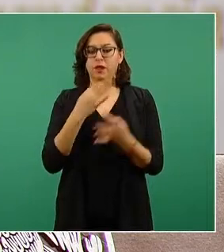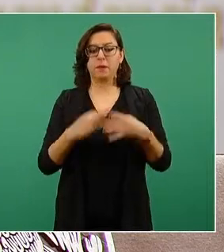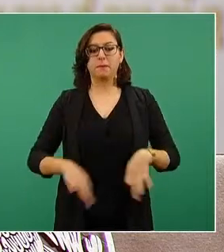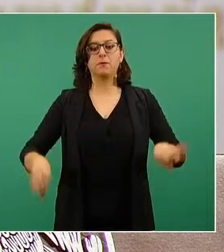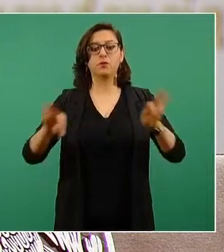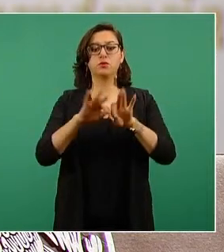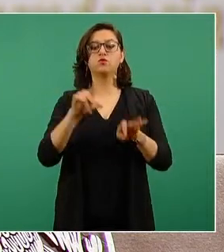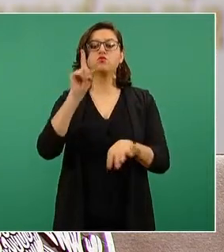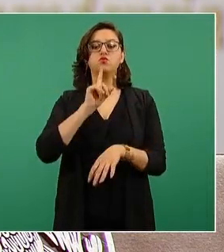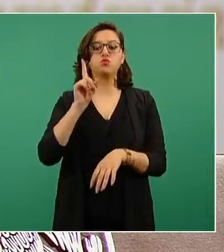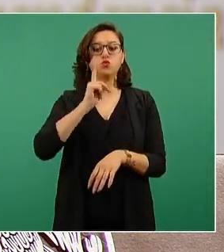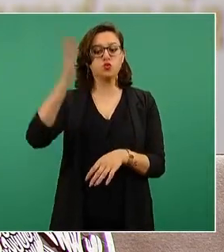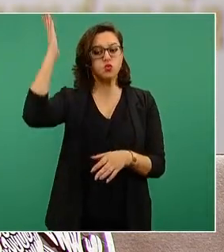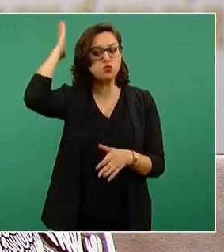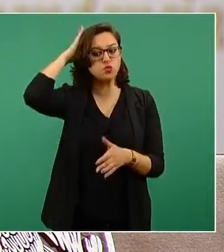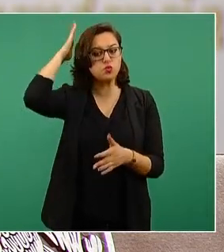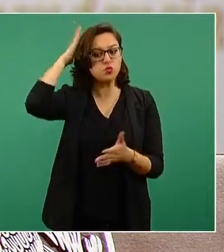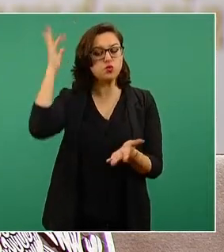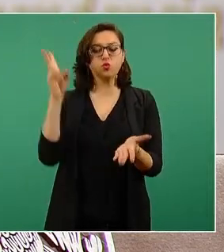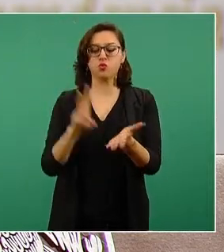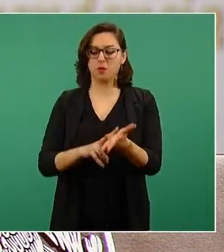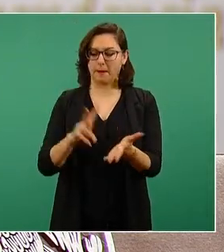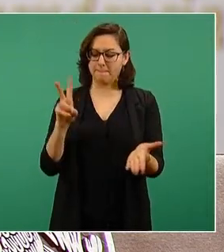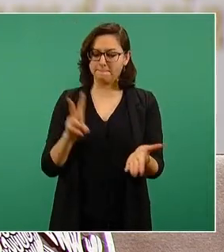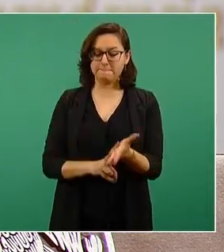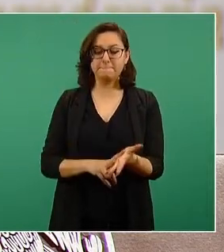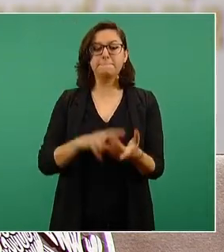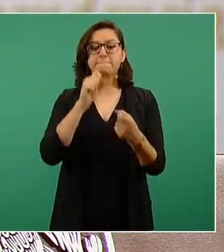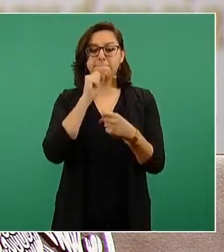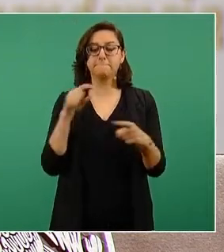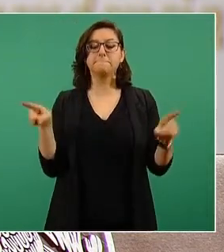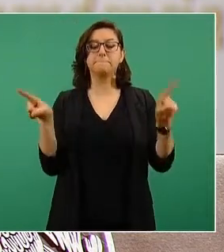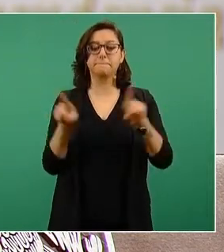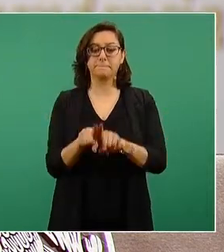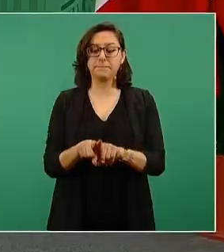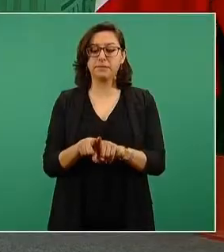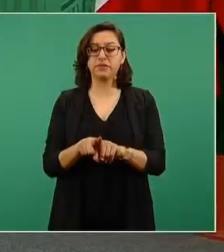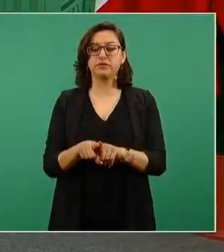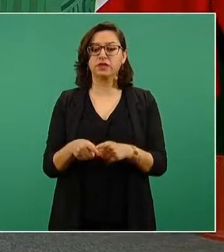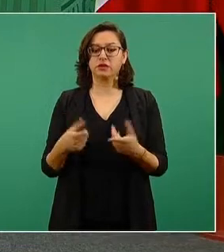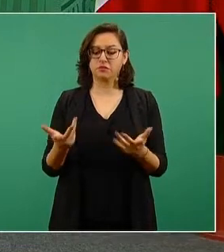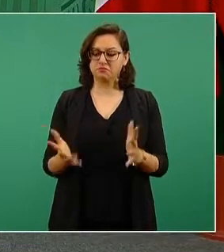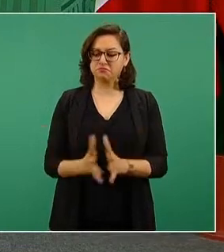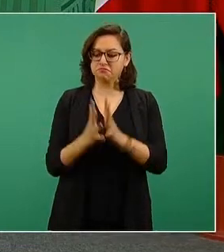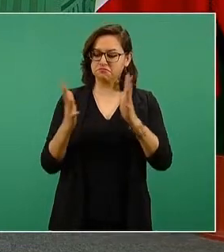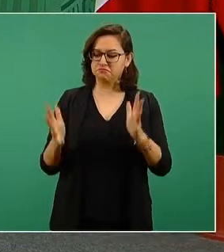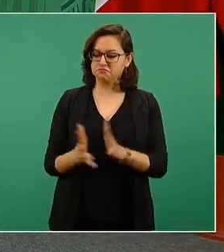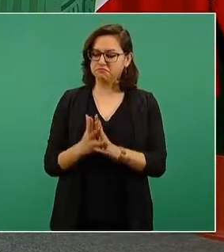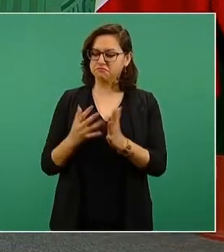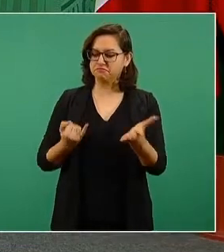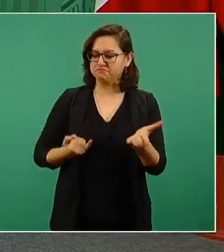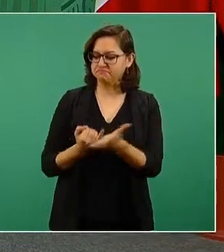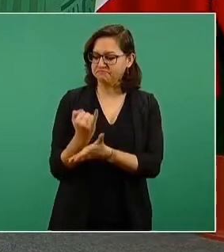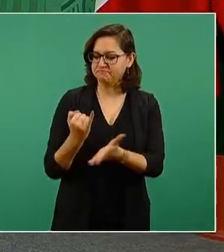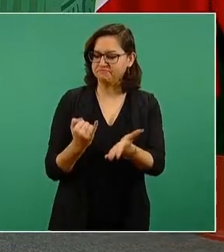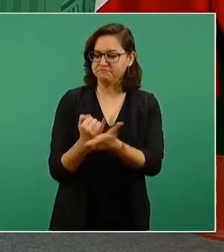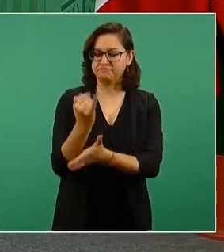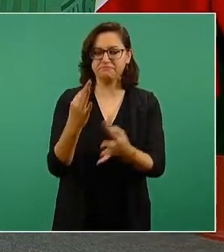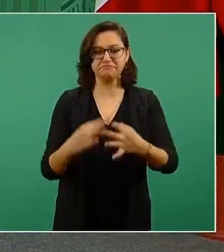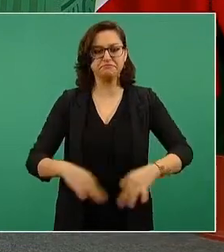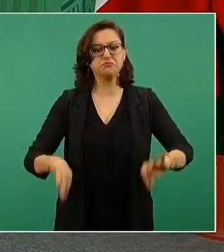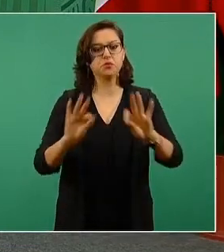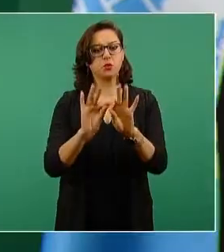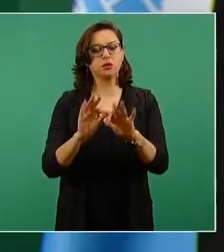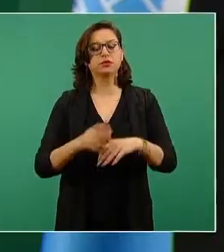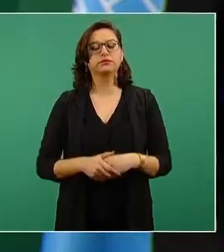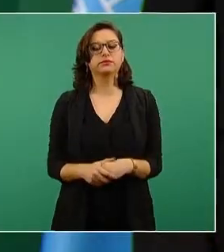la importancia de nuestras decisiones y en la participación de todas nosotras.